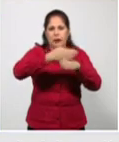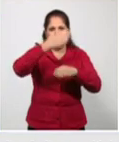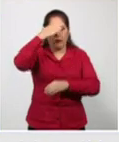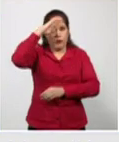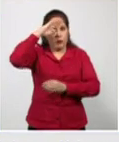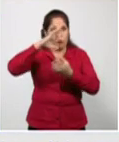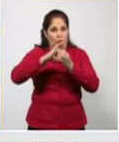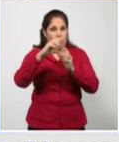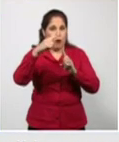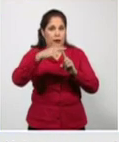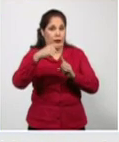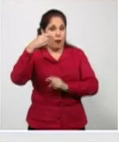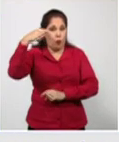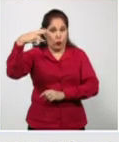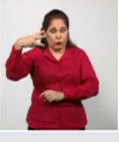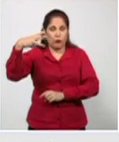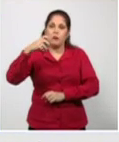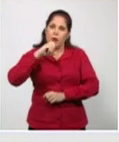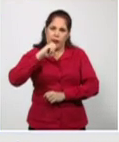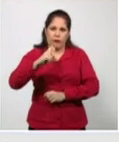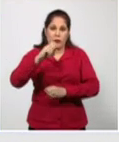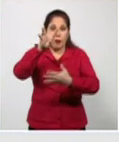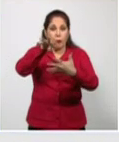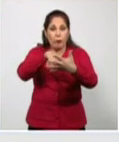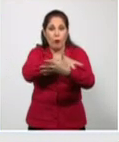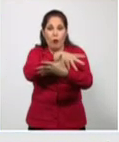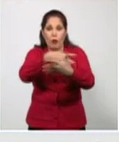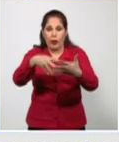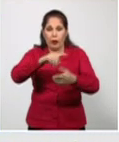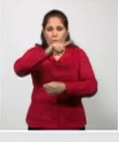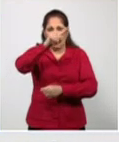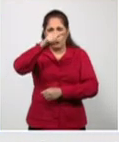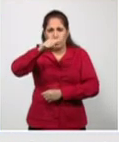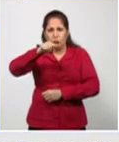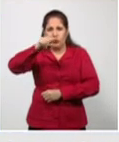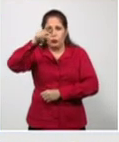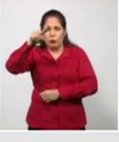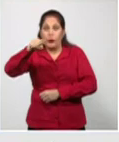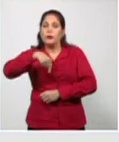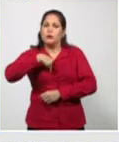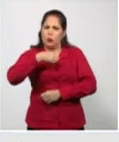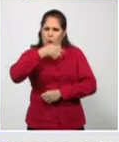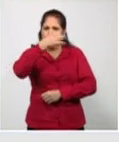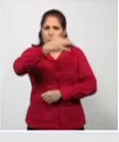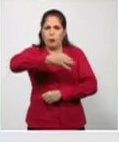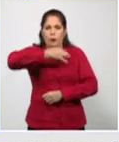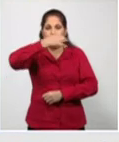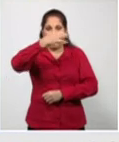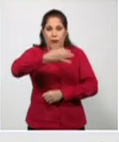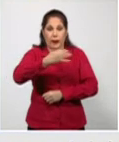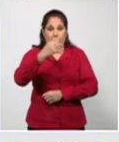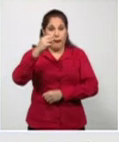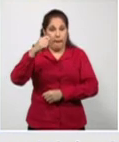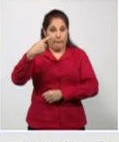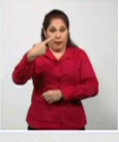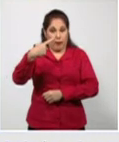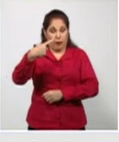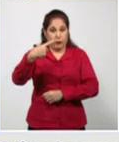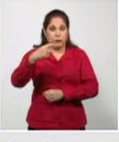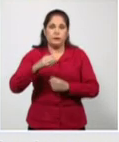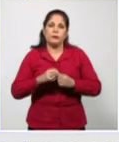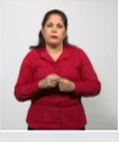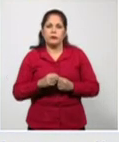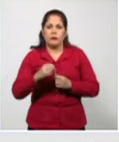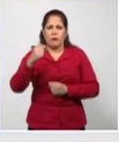cubano. Los modelos, y trato de explicar. El primero a la derecha es